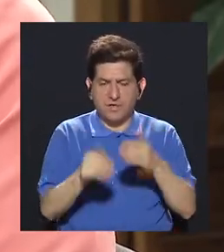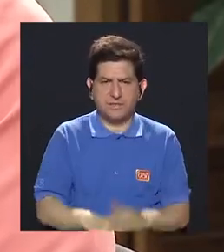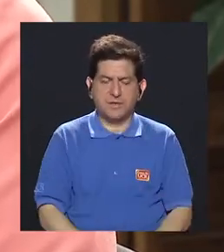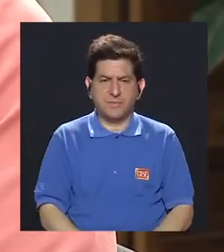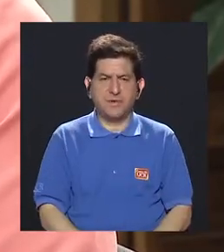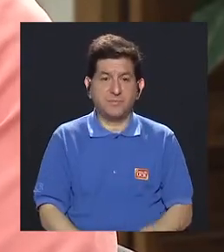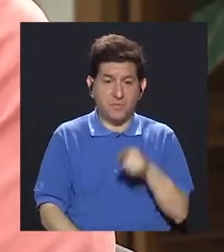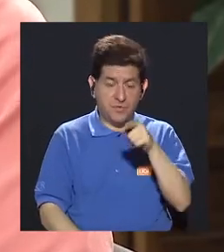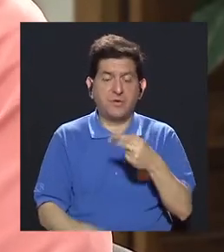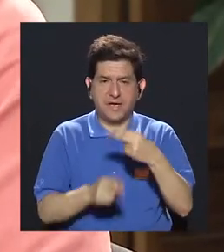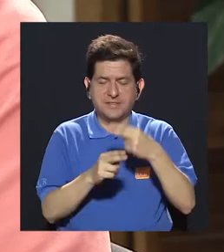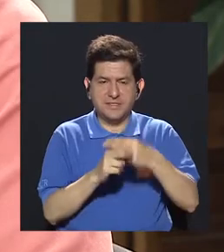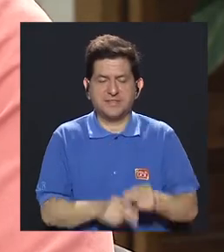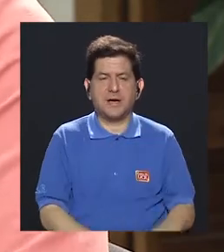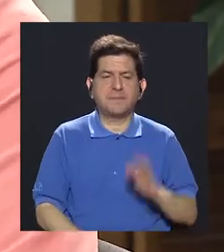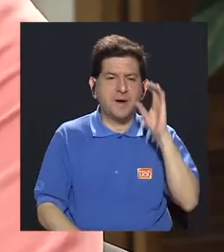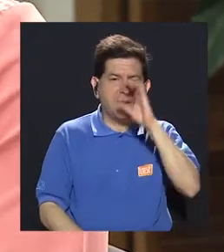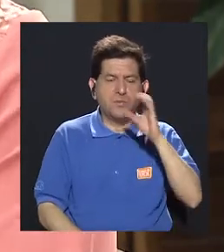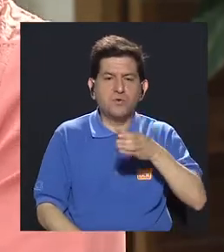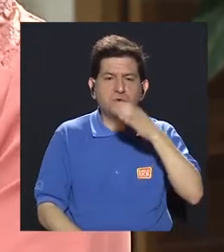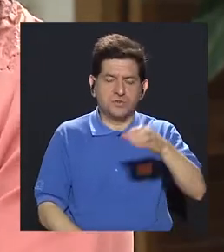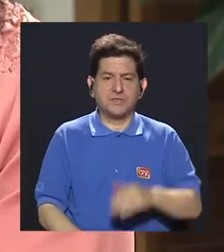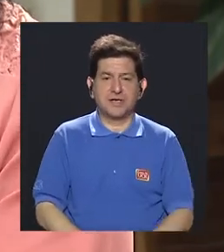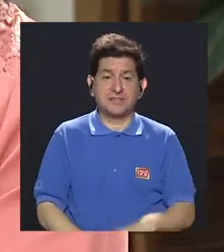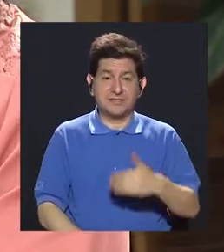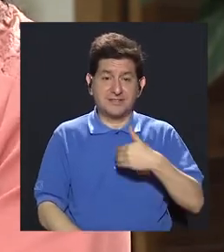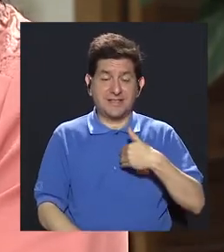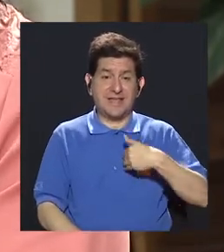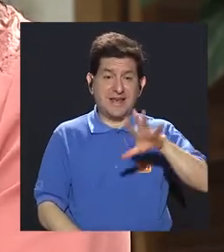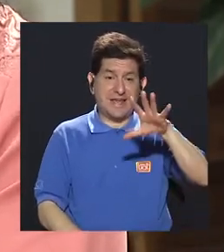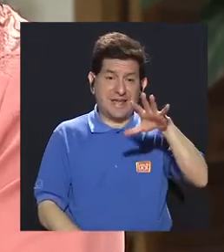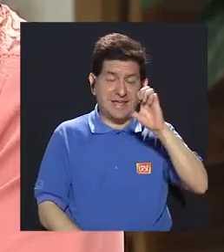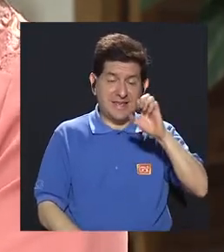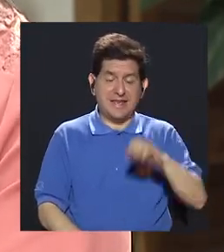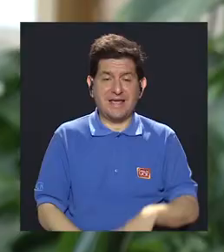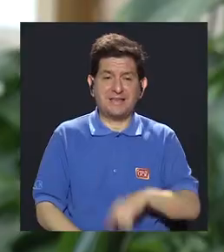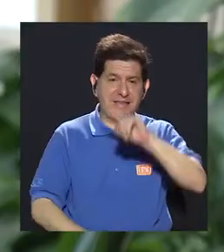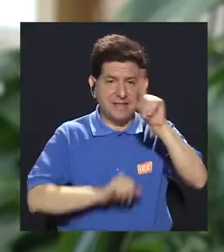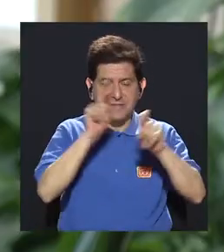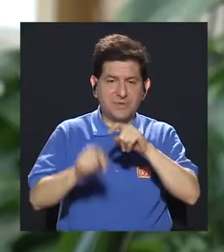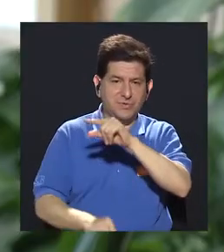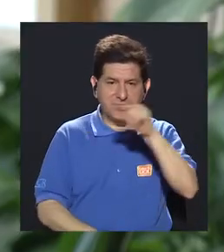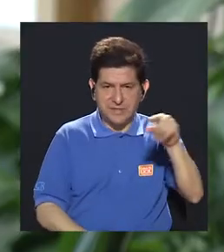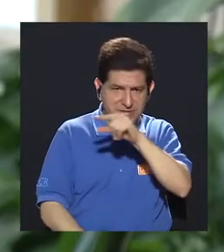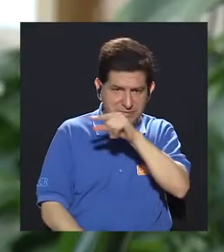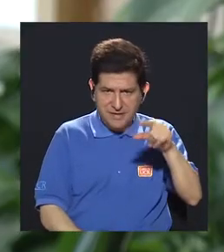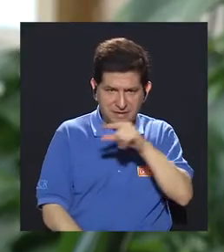servicio Buscas Consejo, que te voy a contar que se reciben 500 consultas semanalmente.